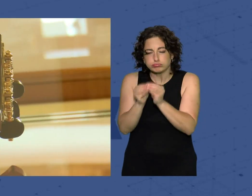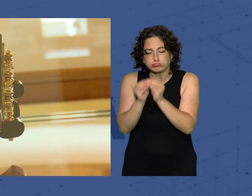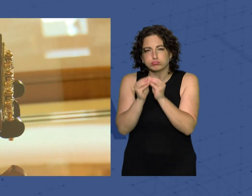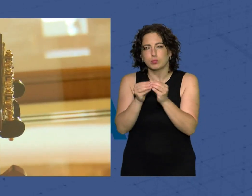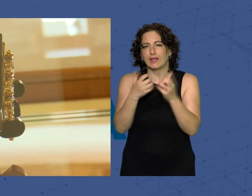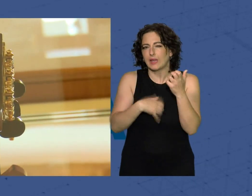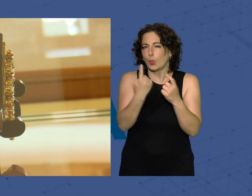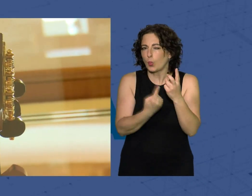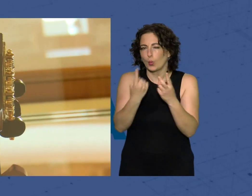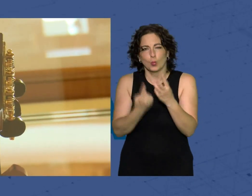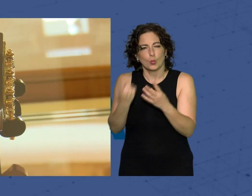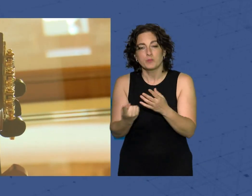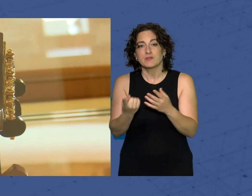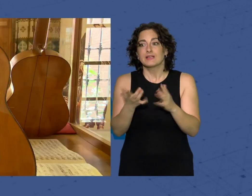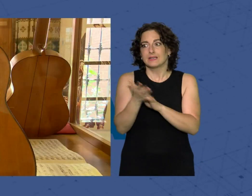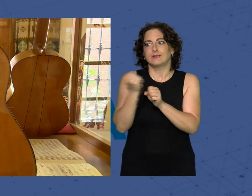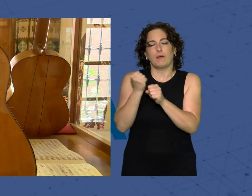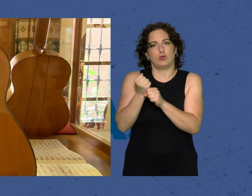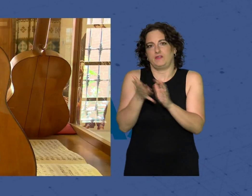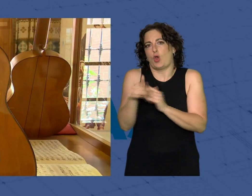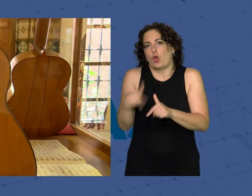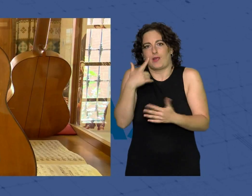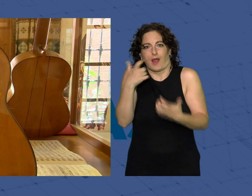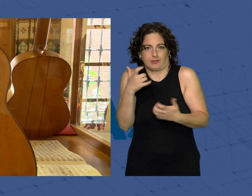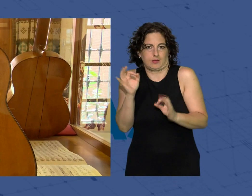que produjo lo que hoy se consideran obras de arte.